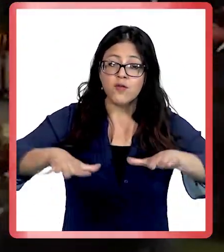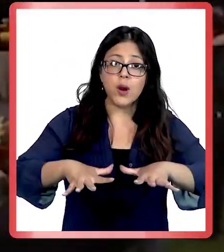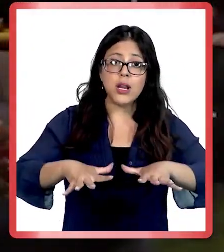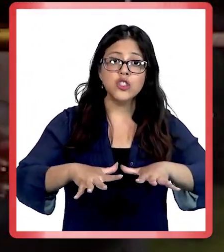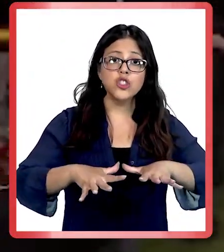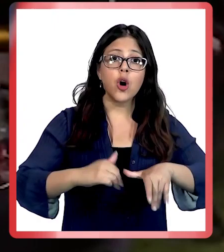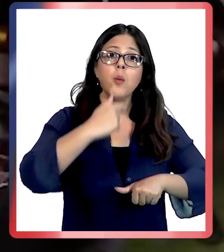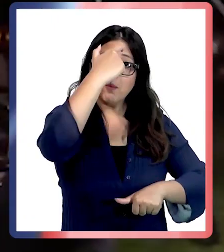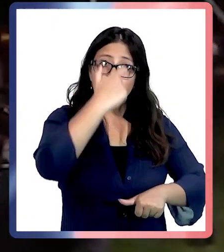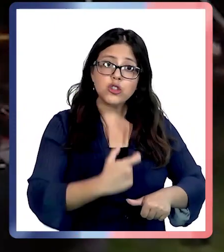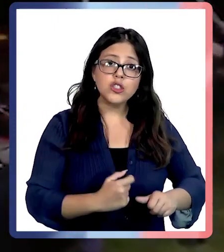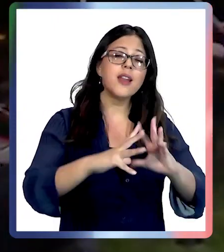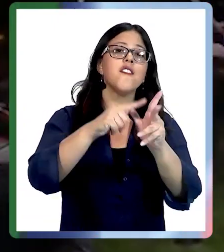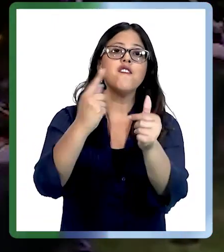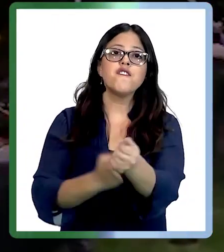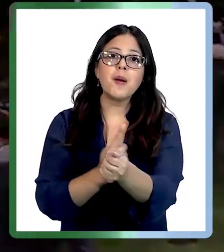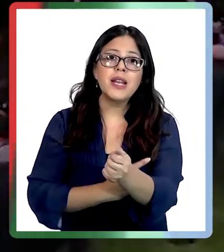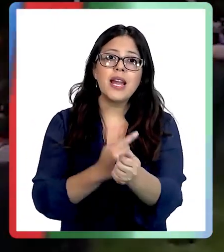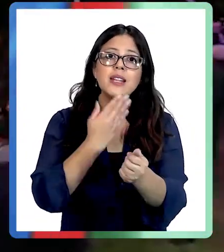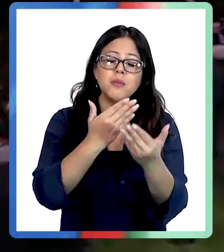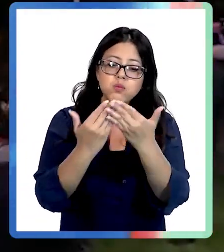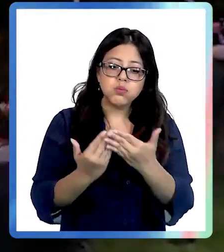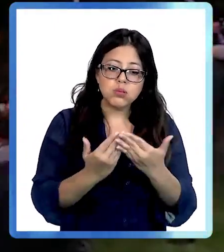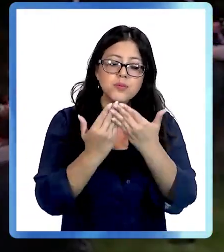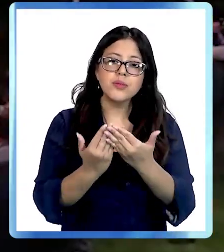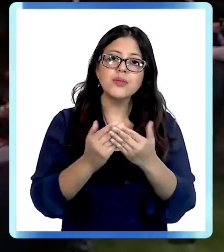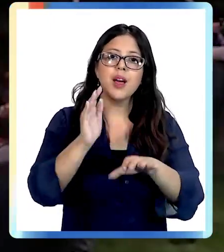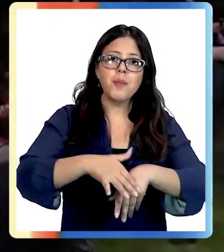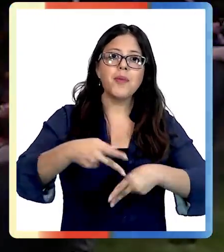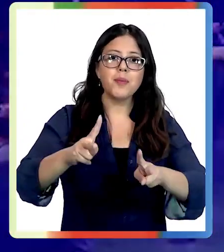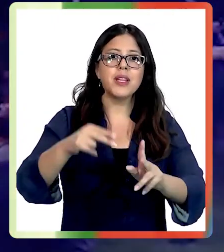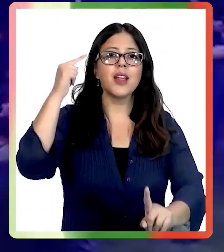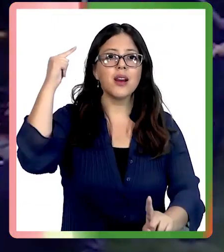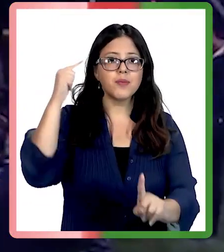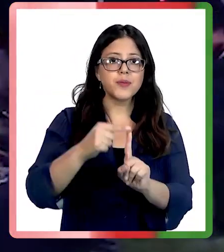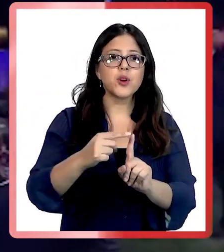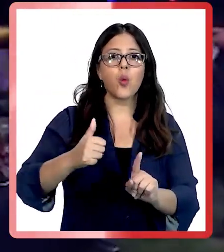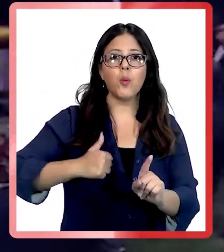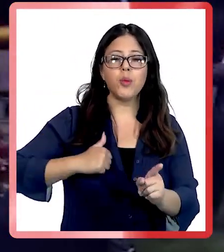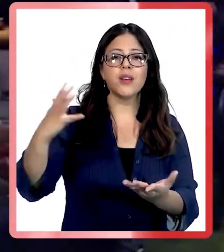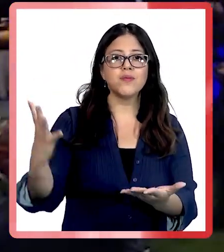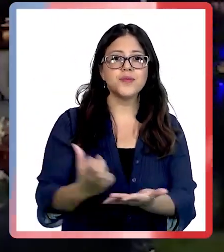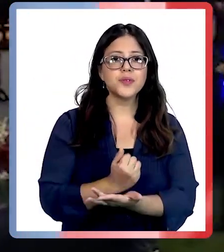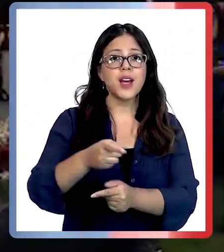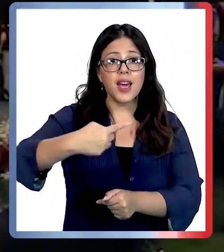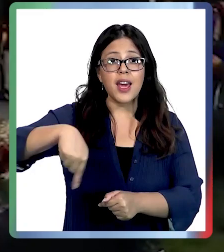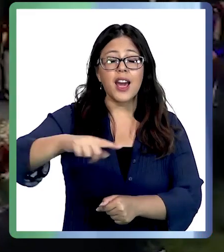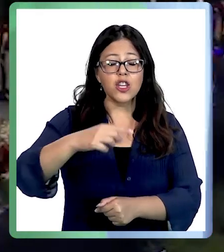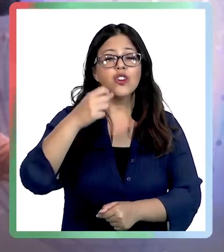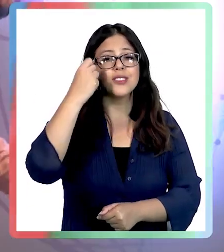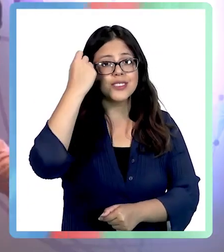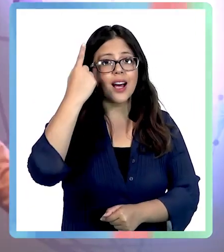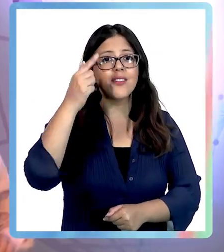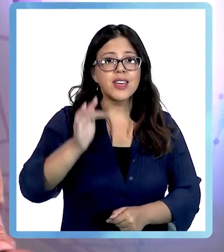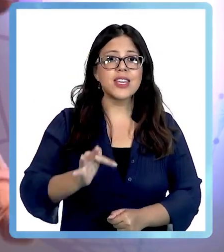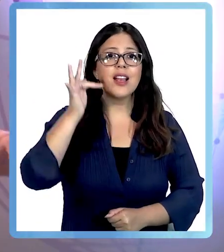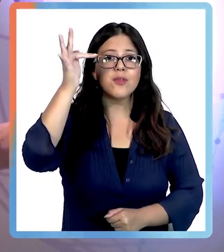alcanzar sus metas todos están conscientes de que el futuro comienza hoy mismo